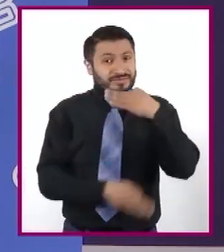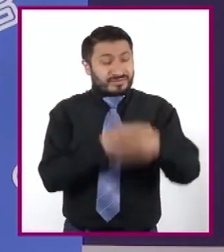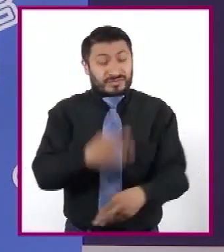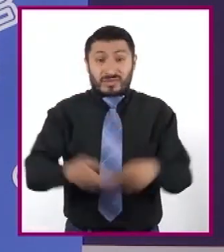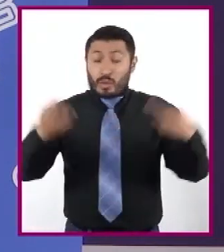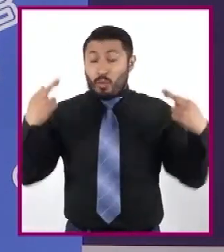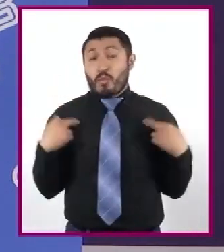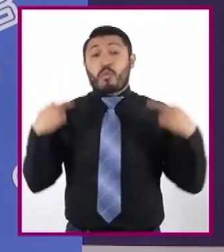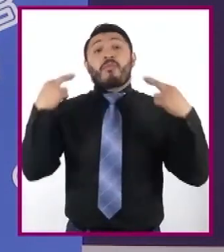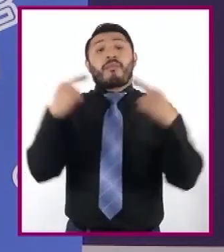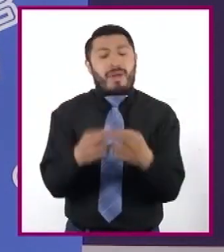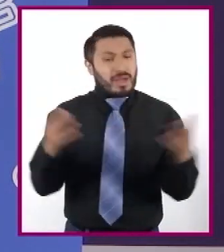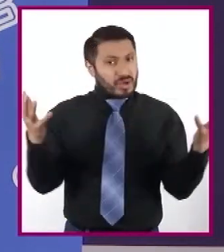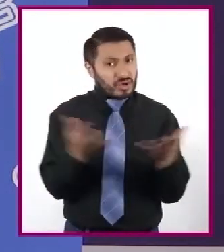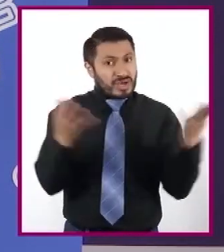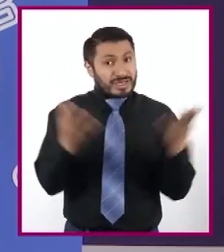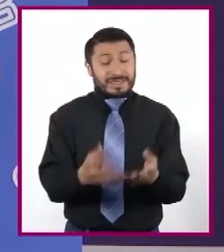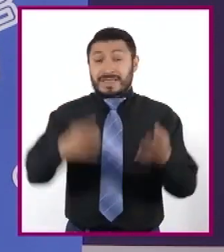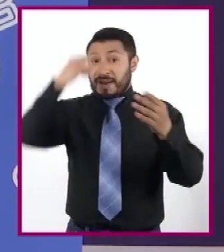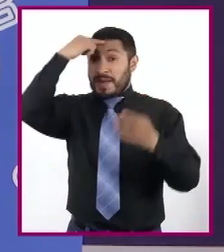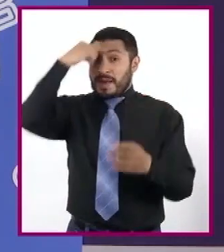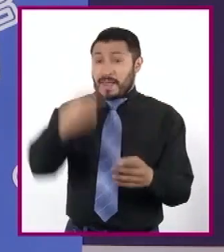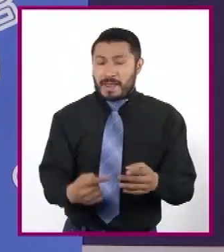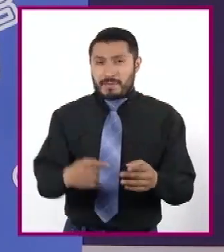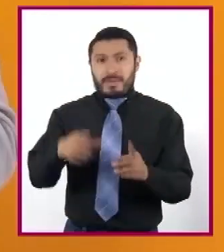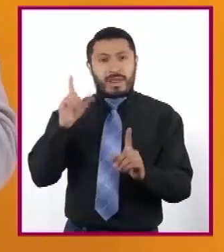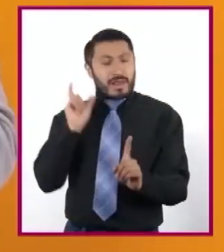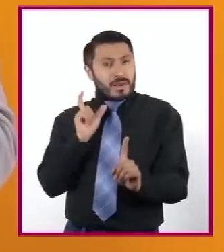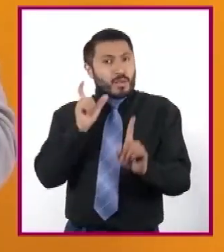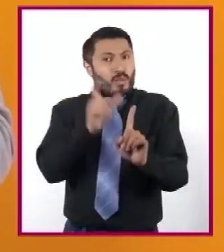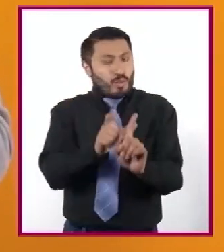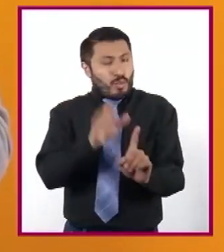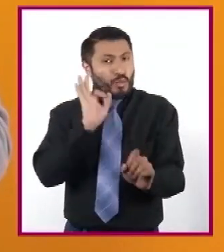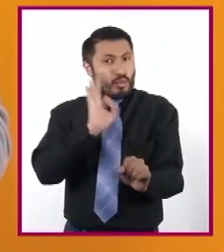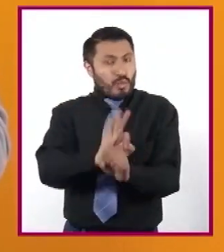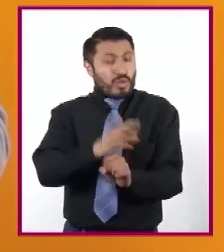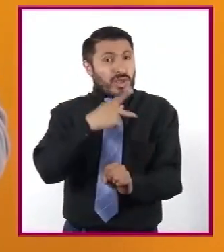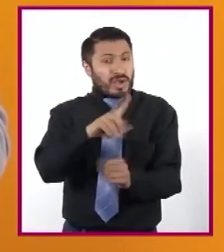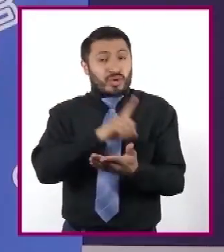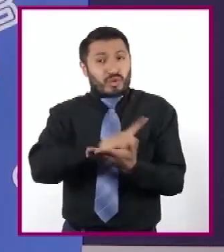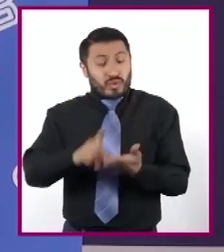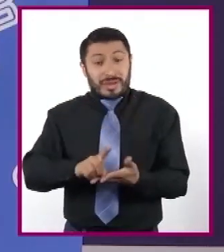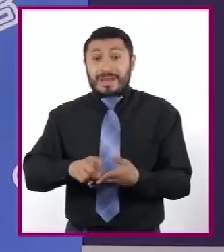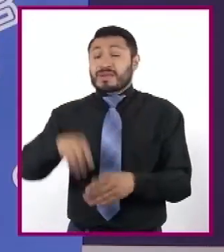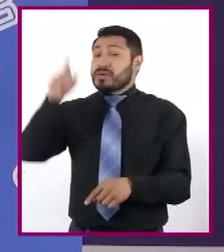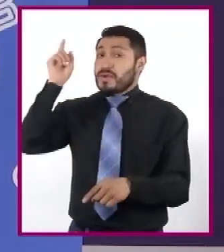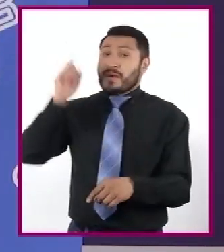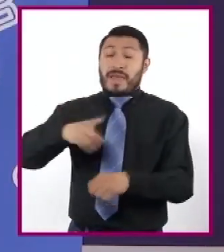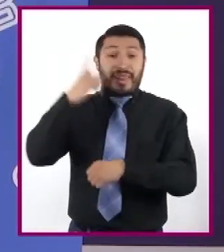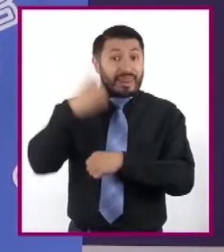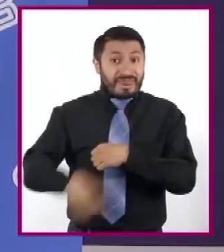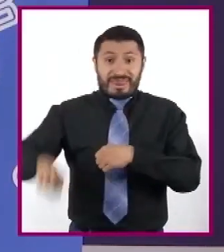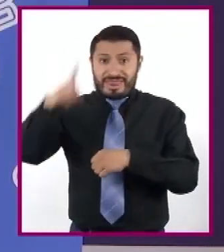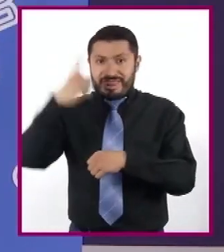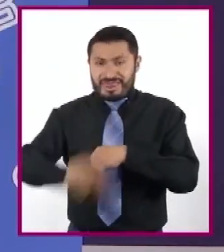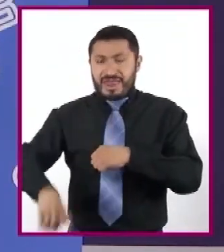profesor que haga todo lo posible por señalar lo dañino que es la discriminación